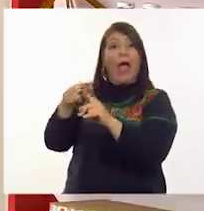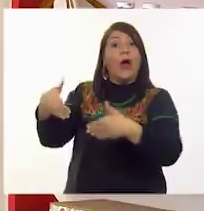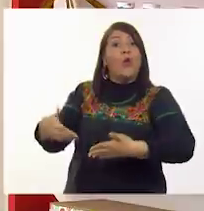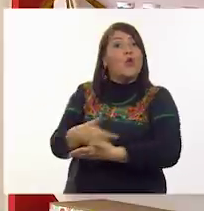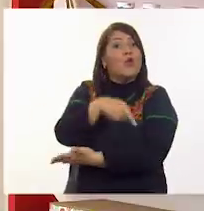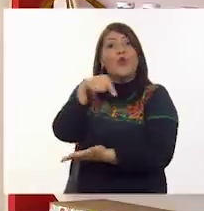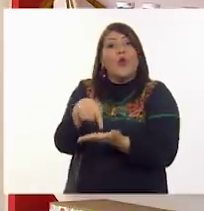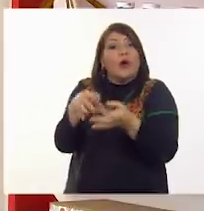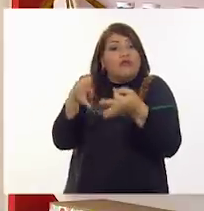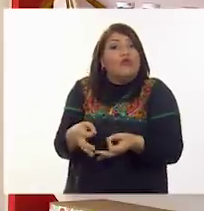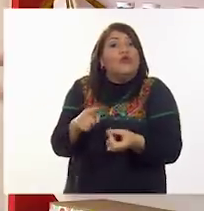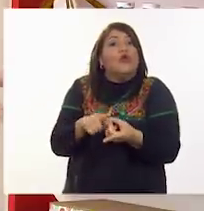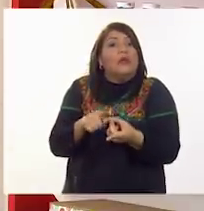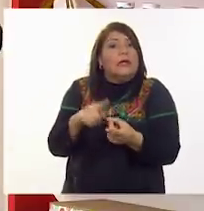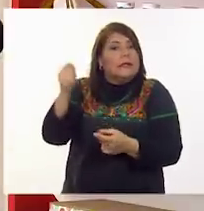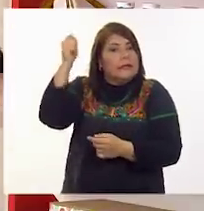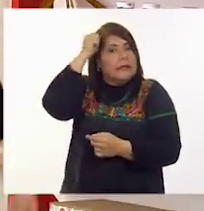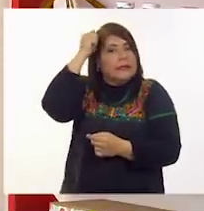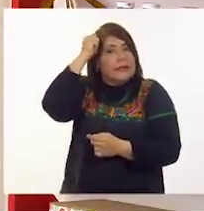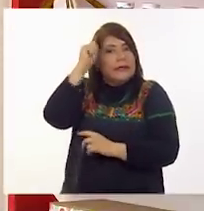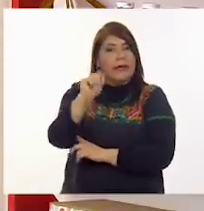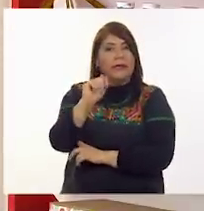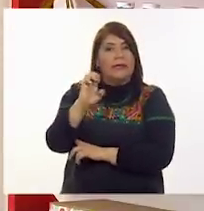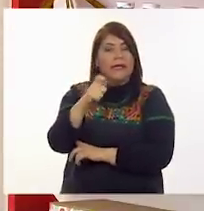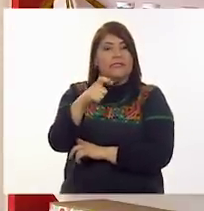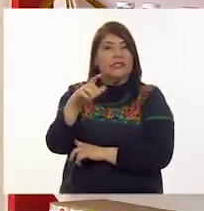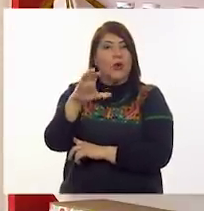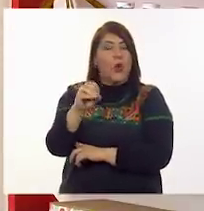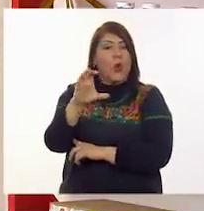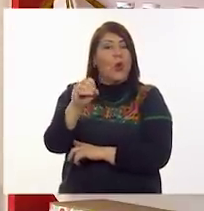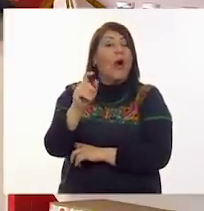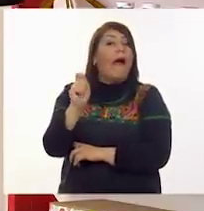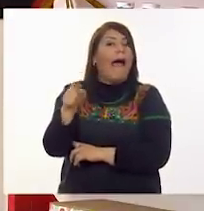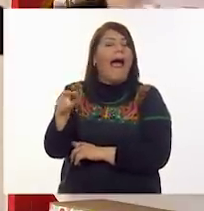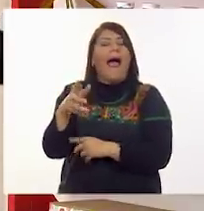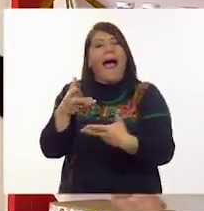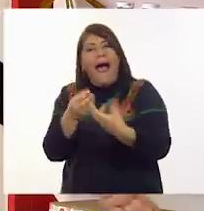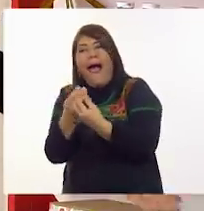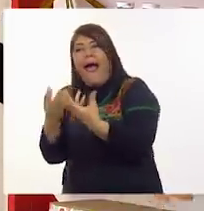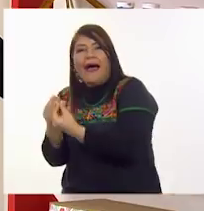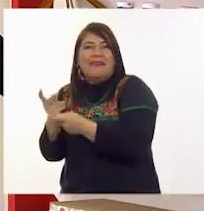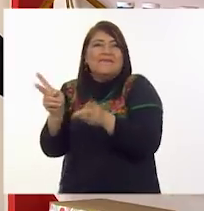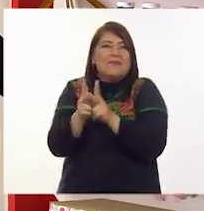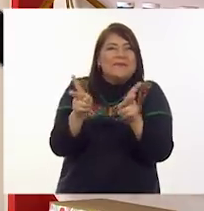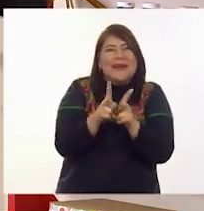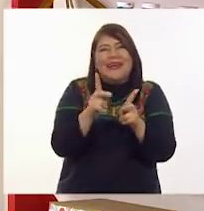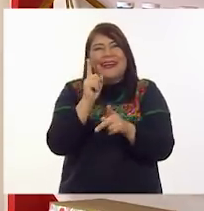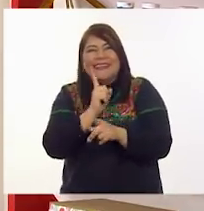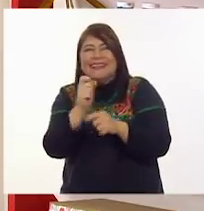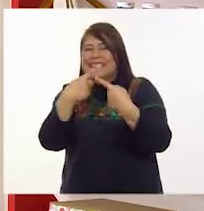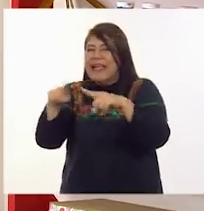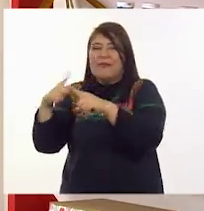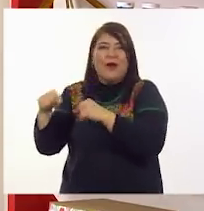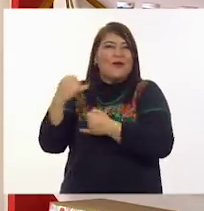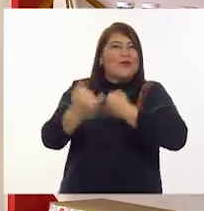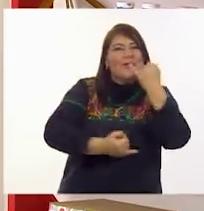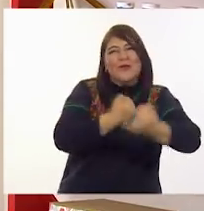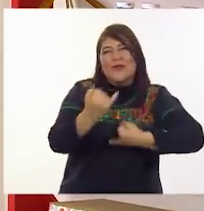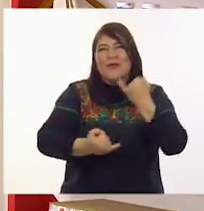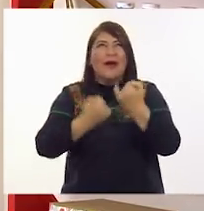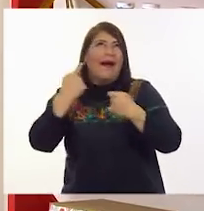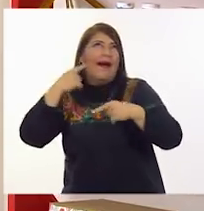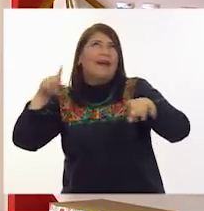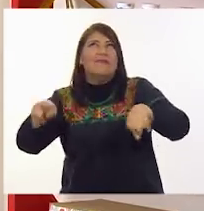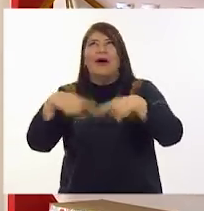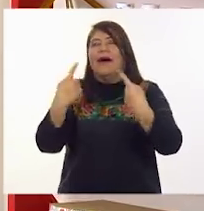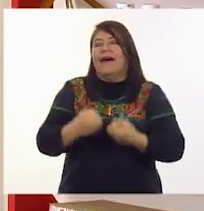Texcoco y ahí le gustaba jugar con sus primas, escuchar música y expresar con